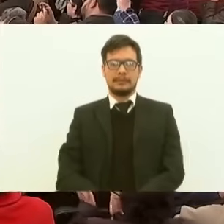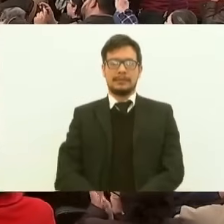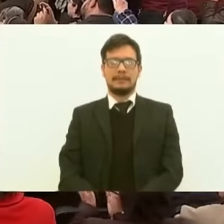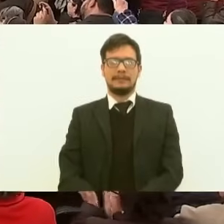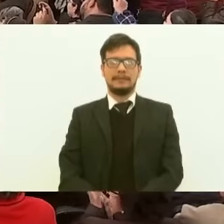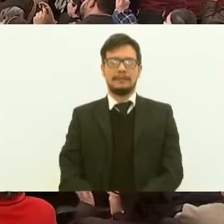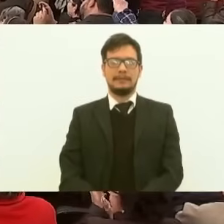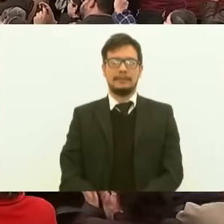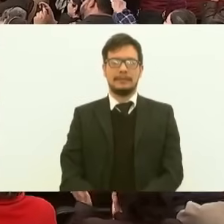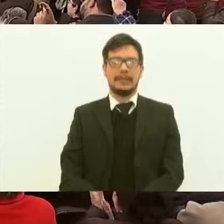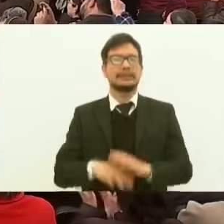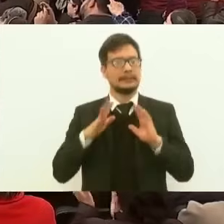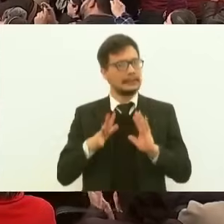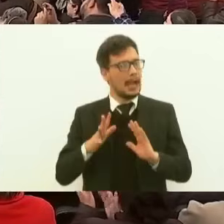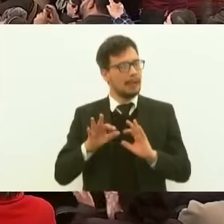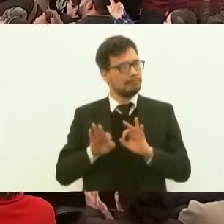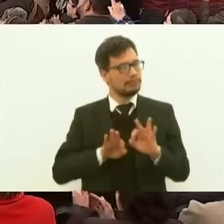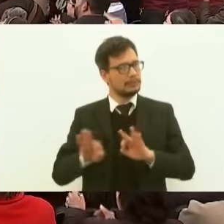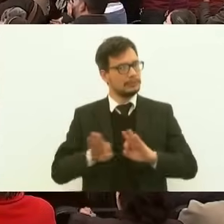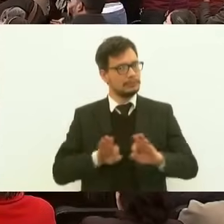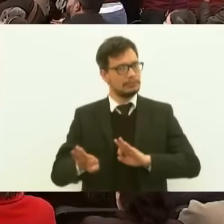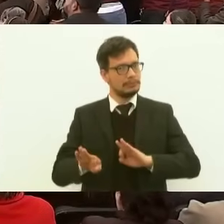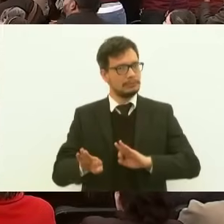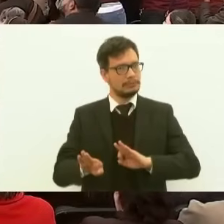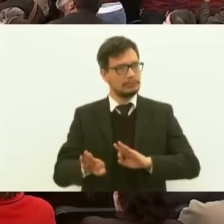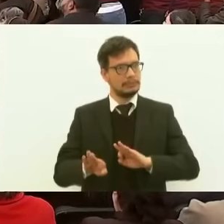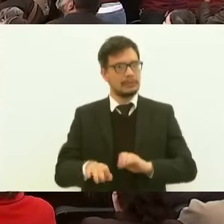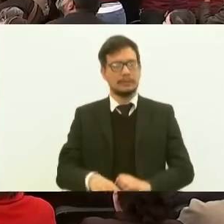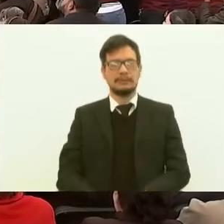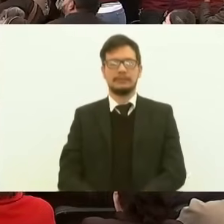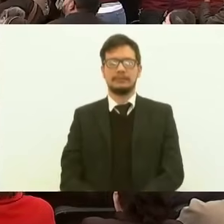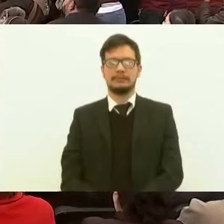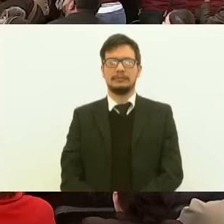Ya estamos trabajando para que no